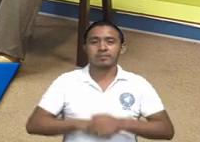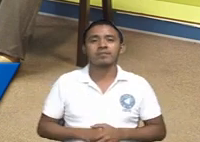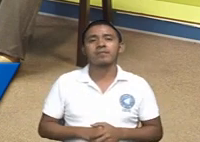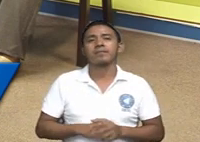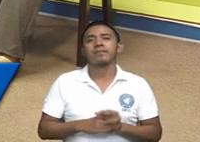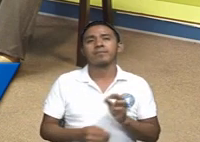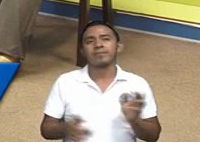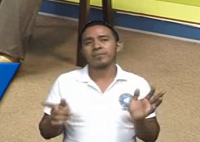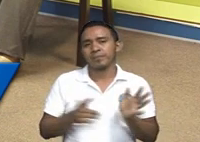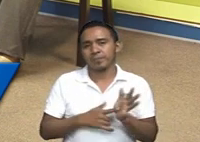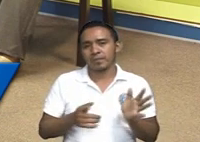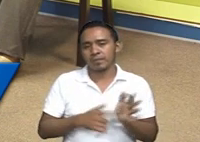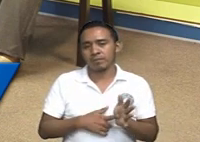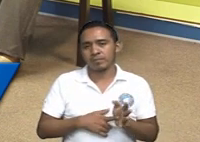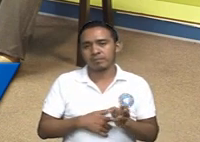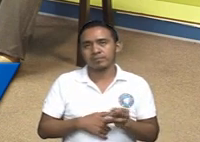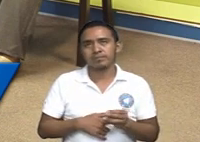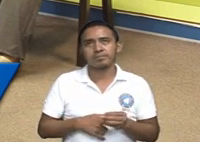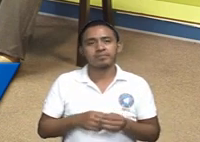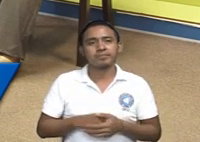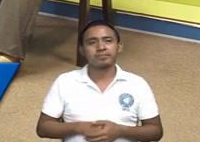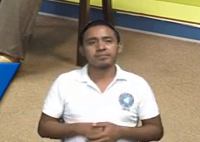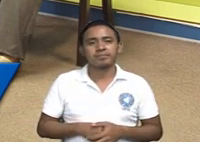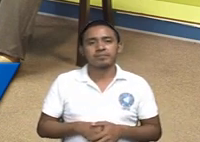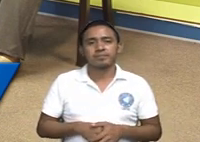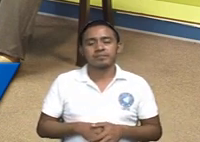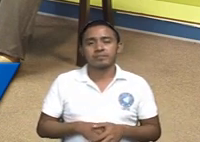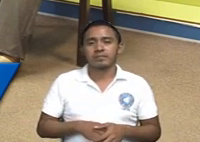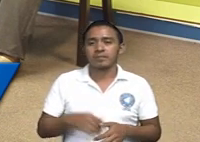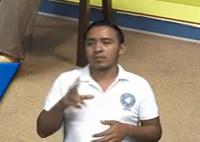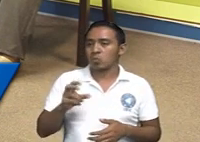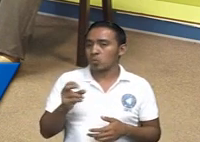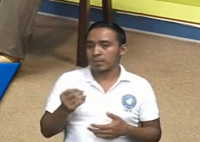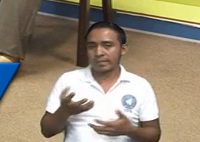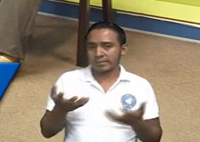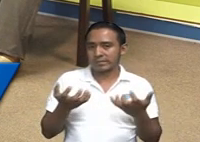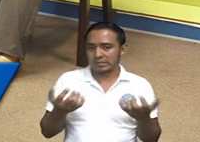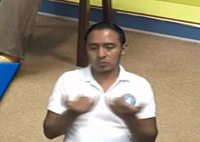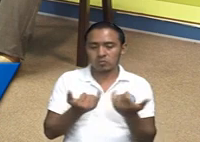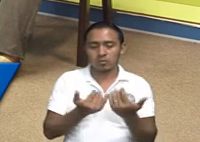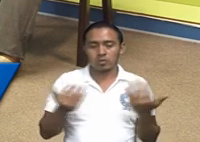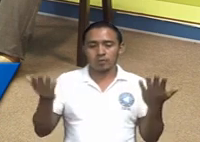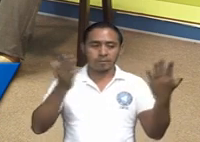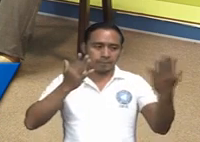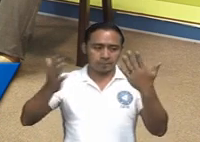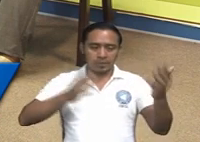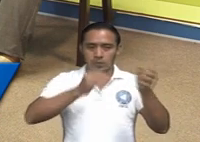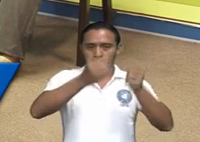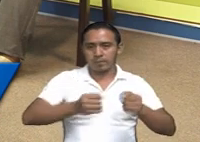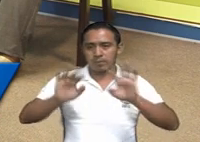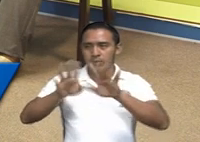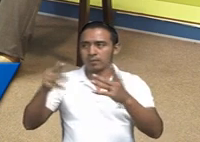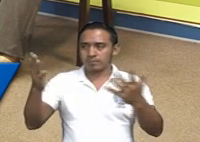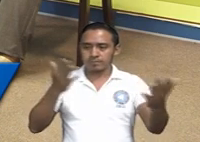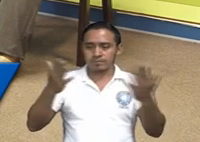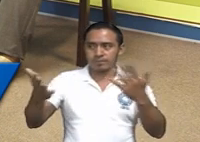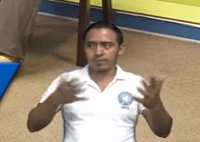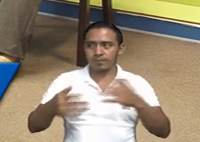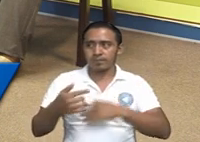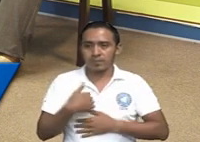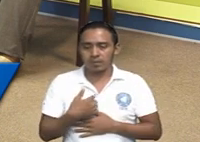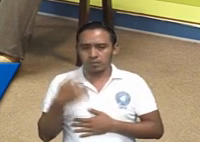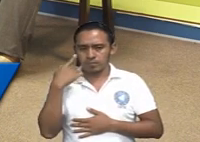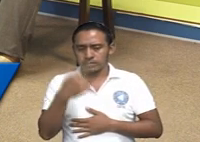vos estás hablando de que no querés comparar al hombre con la mujer, ya entonces comienzas a